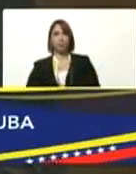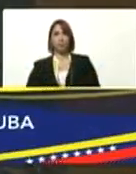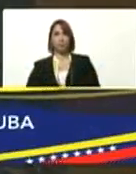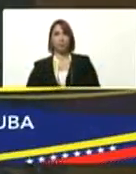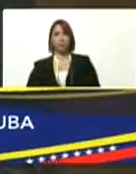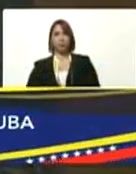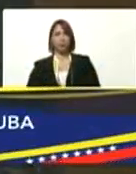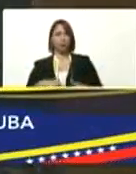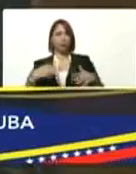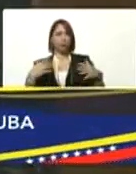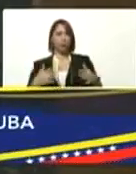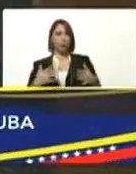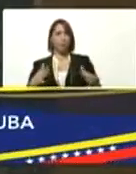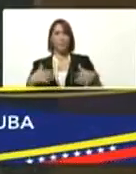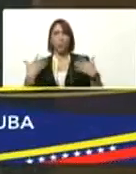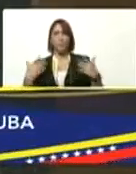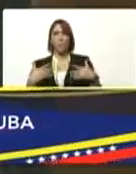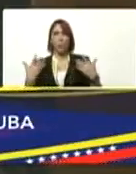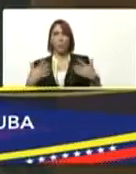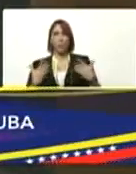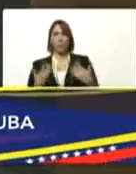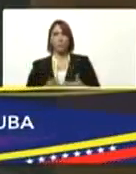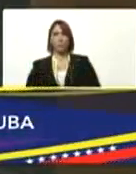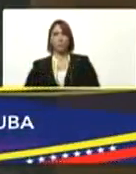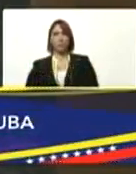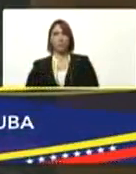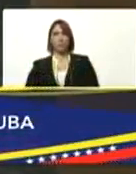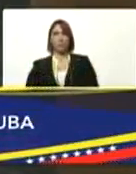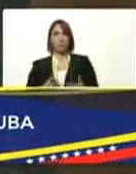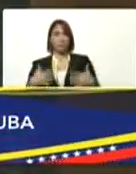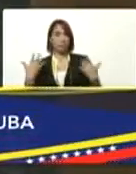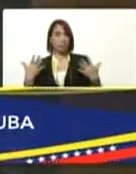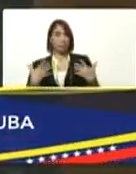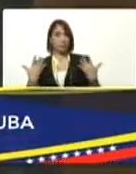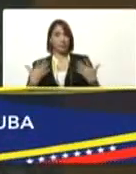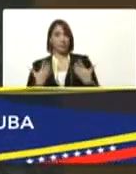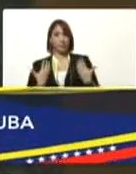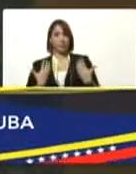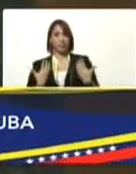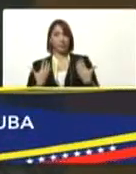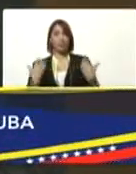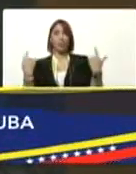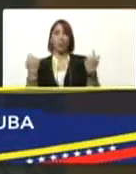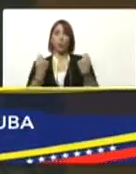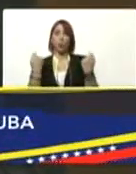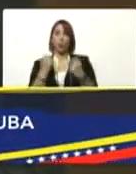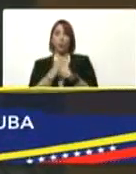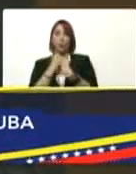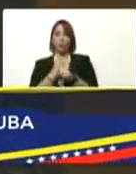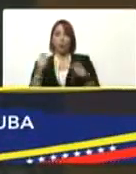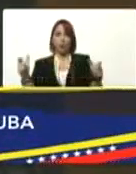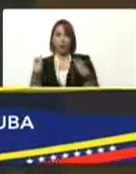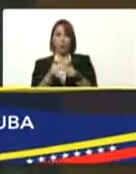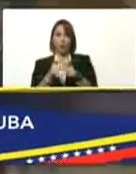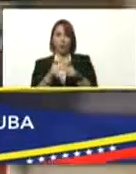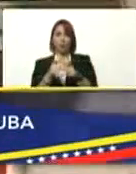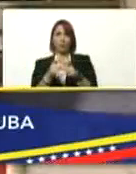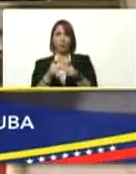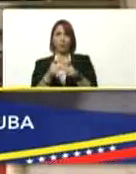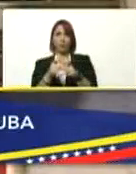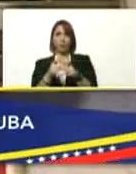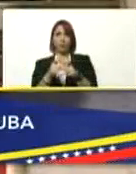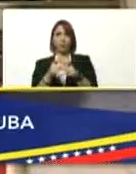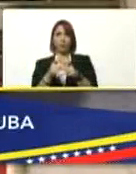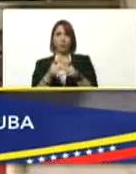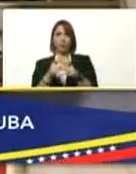excesivamente motivado quedo, excesivamente contento de esta jornada de trabajo maravillosa. Y